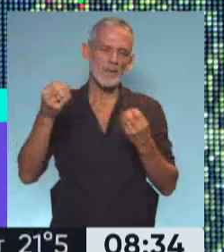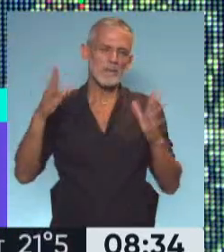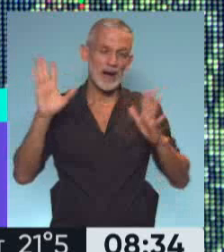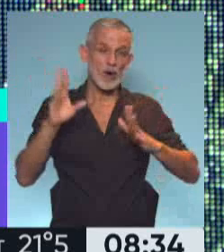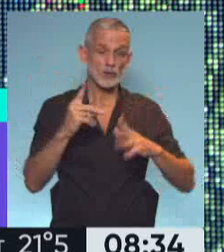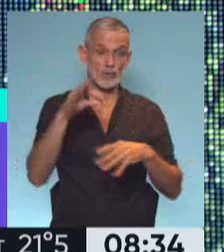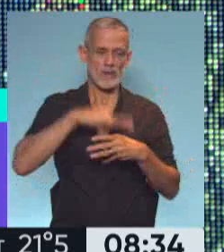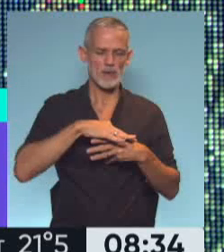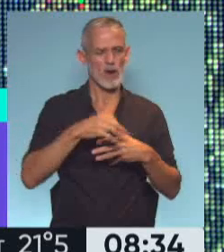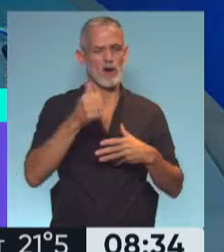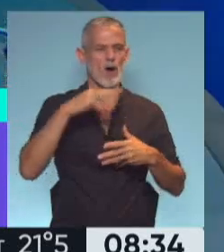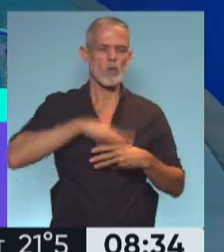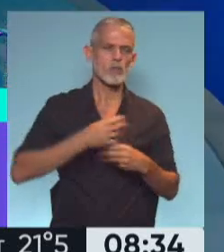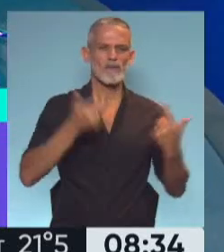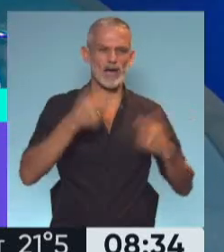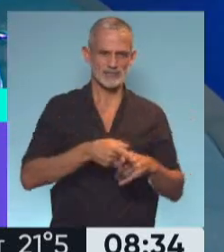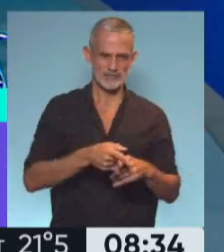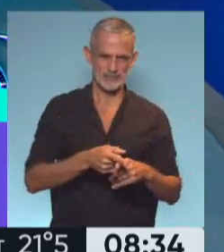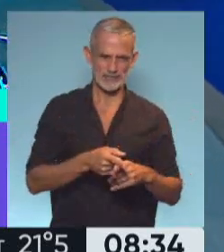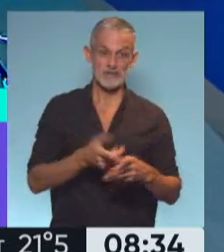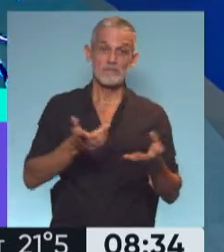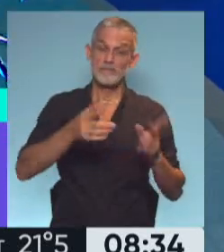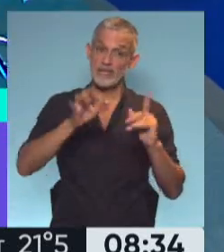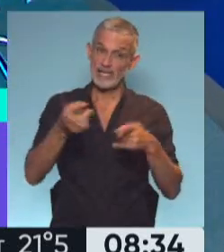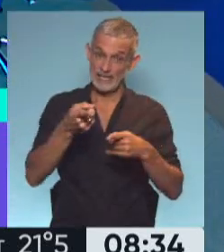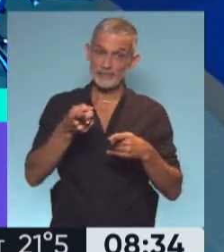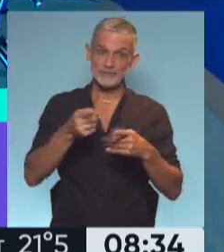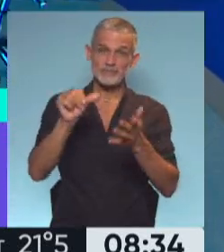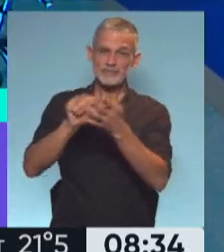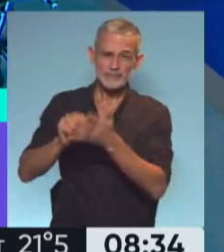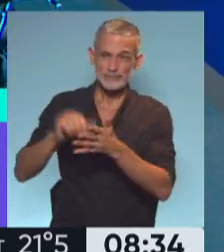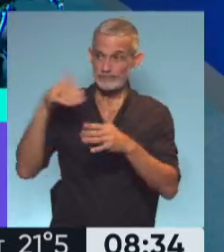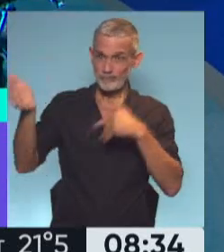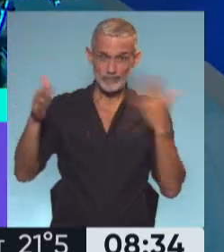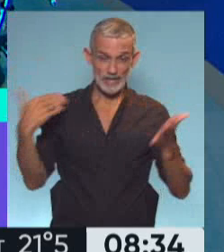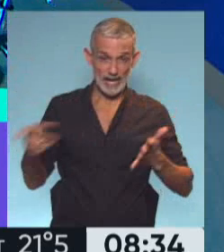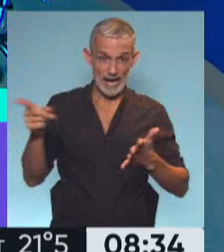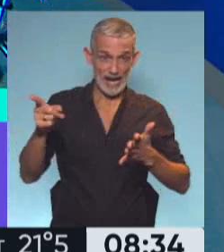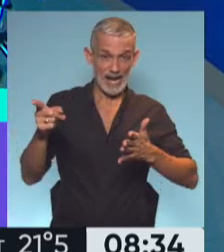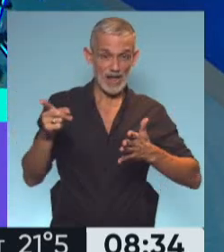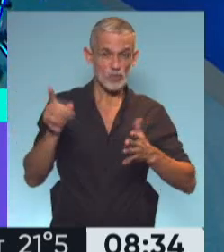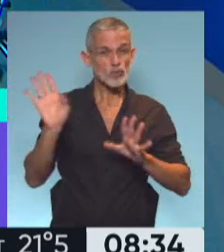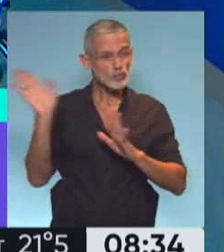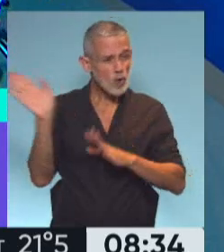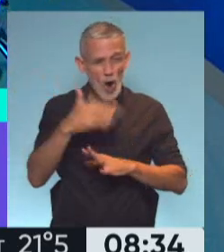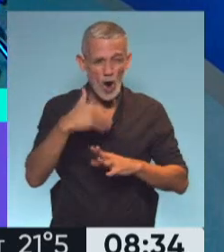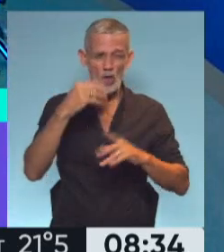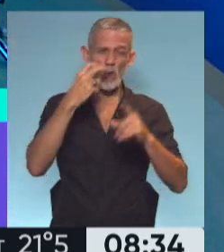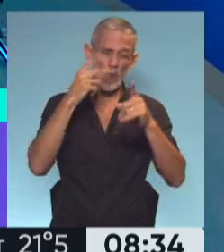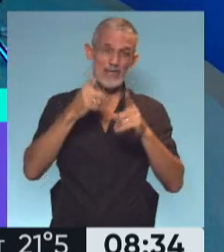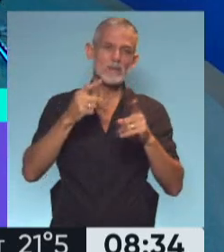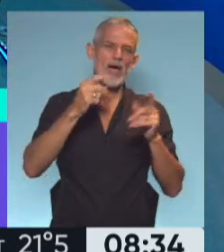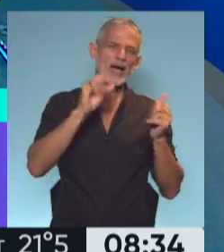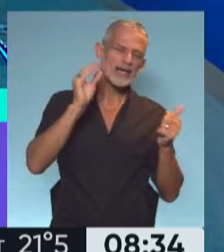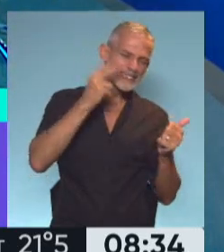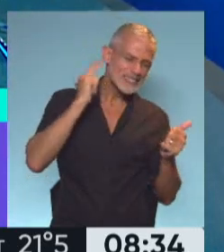ahí gana en posibilidades de transmisión. Por otra parte, los países vecinos, todos excepto Bolivia, Chile,